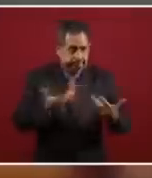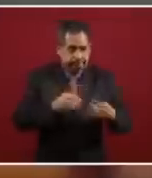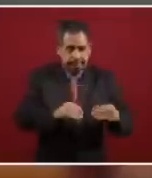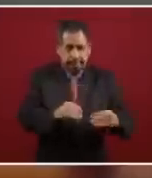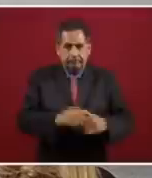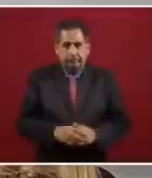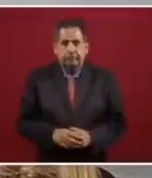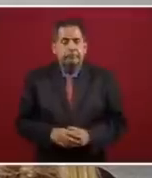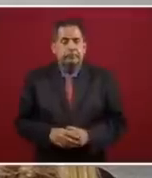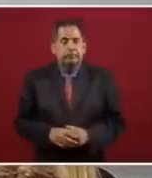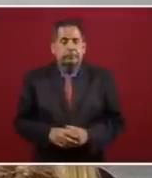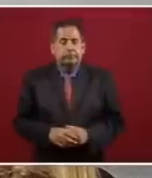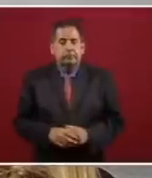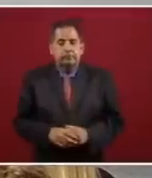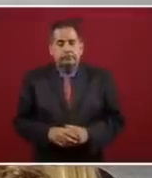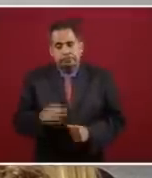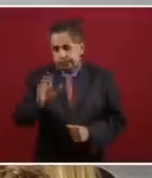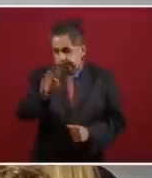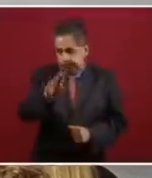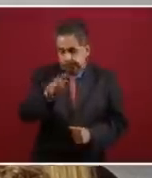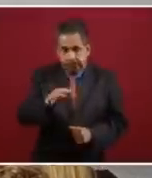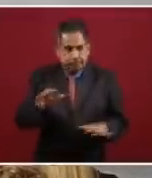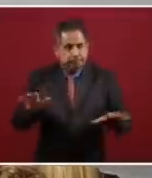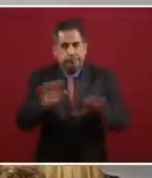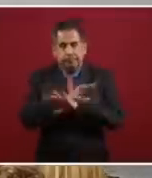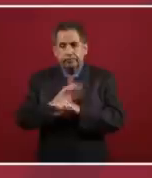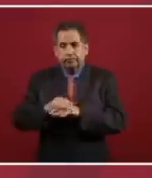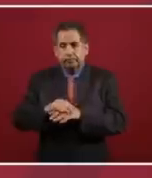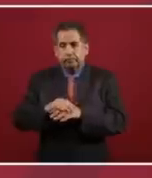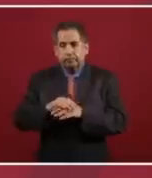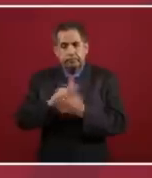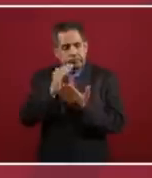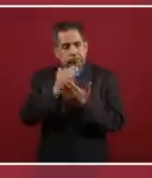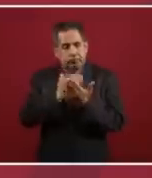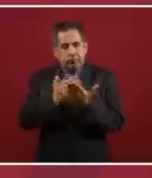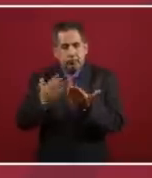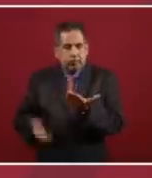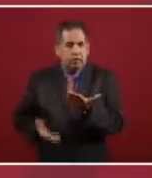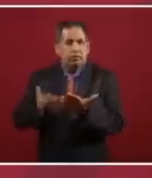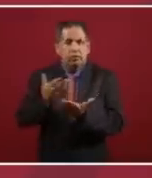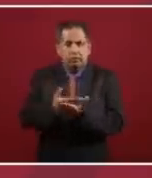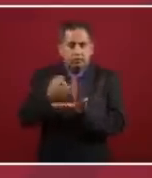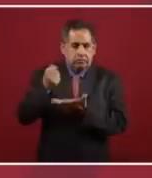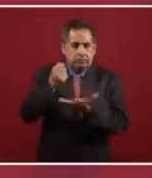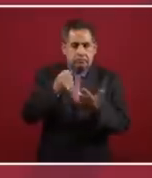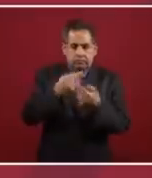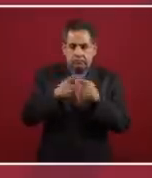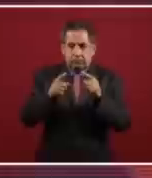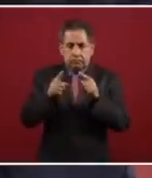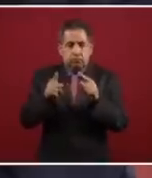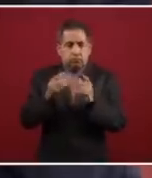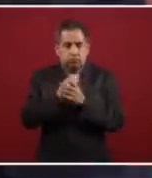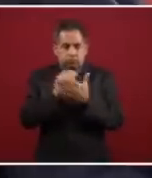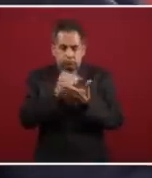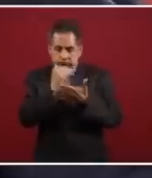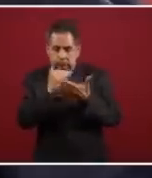que está cambiando ya la forma de presentación del presupuesto. Por eso,